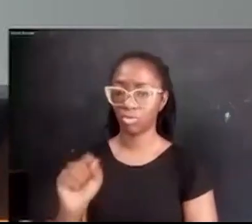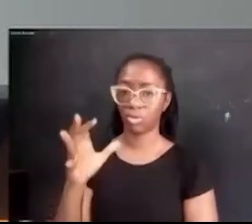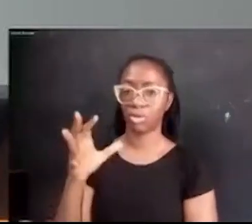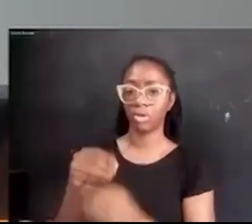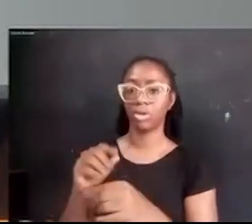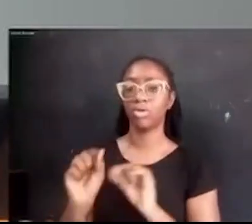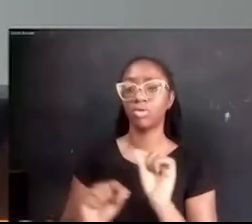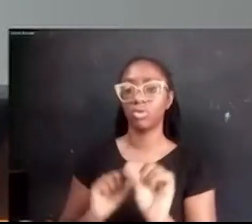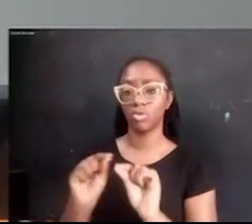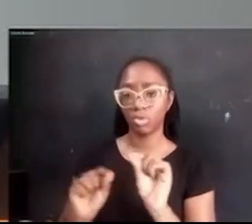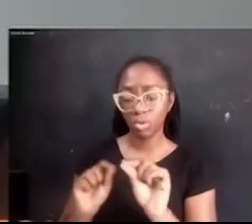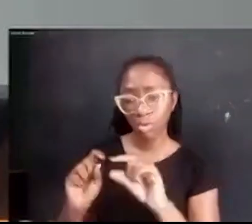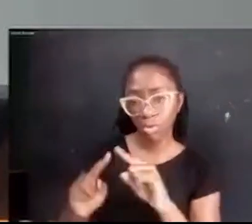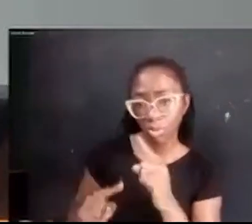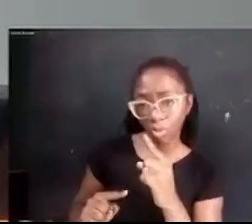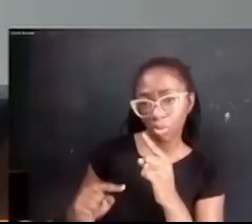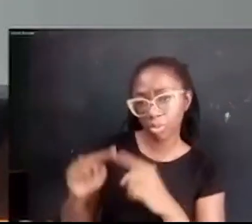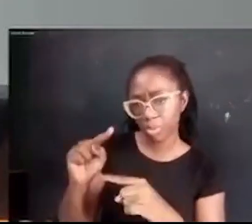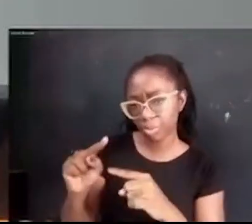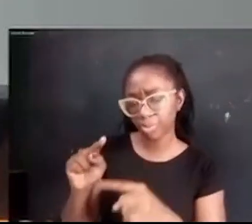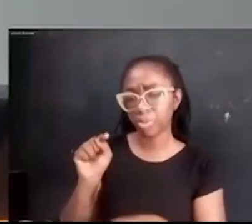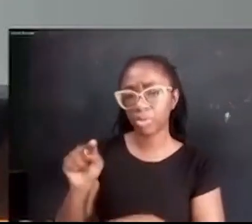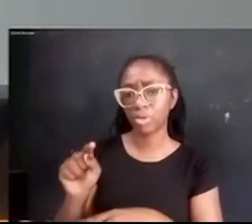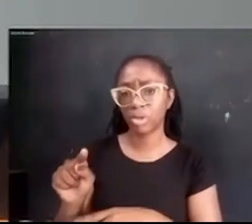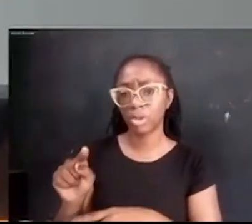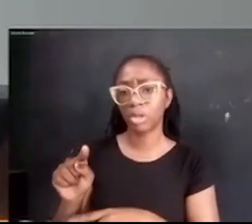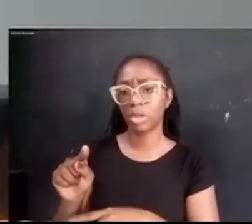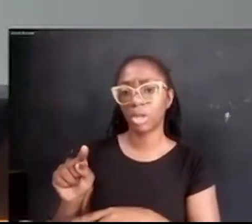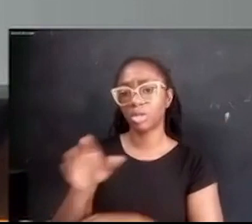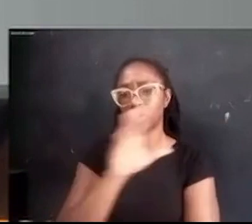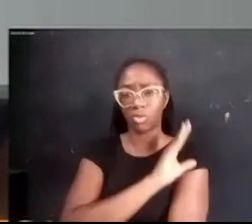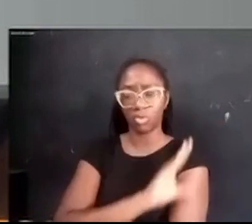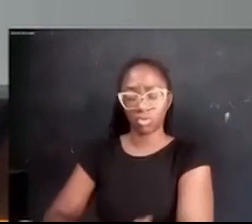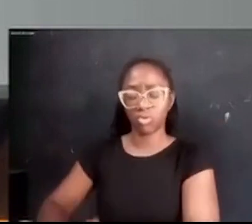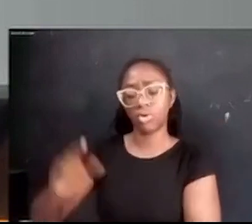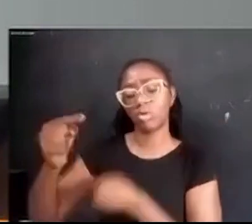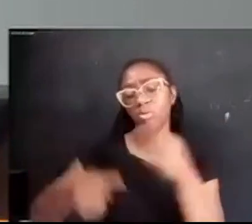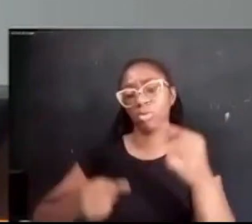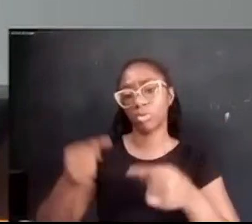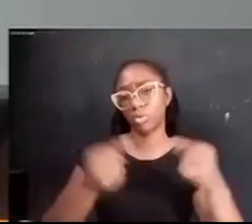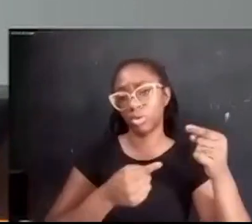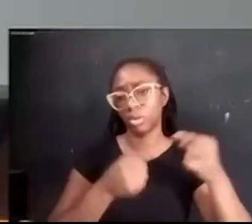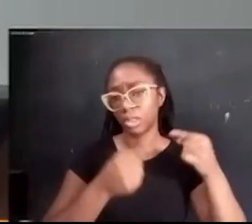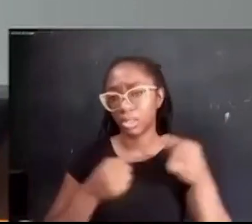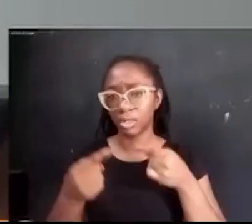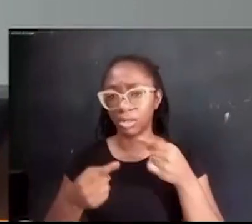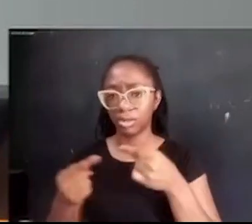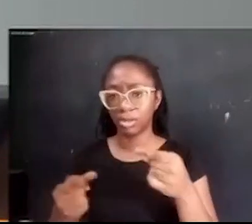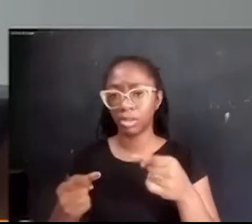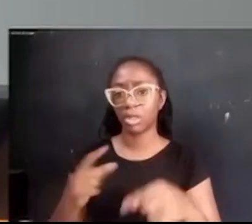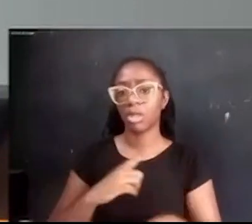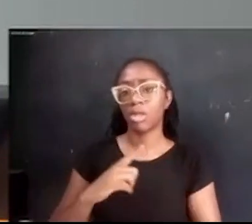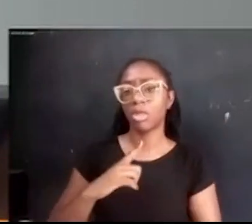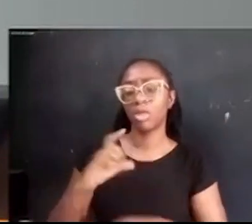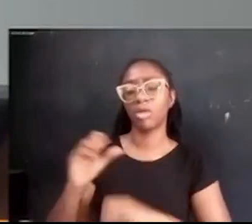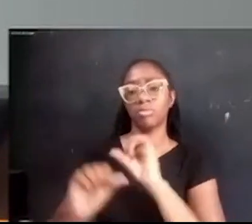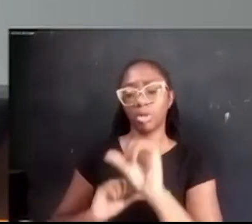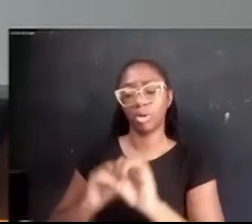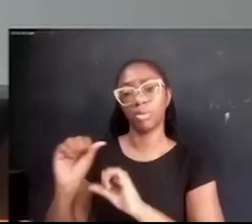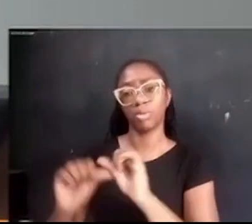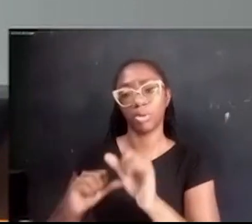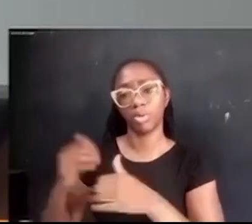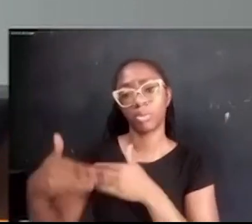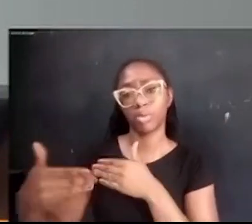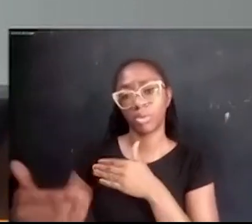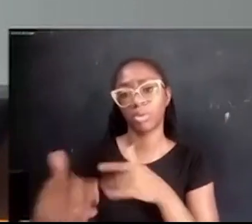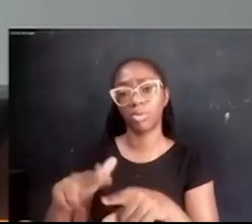adaptar al Estado francés a nuestra cultura política, a las circunstancias cambiantes, porque sus redactores